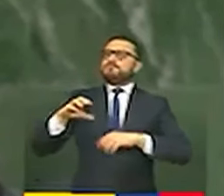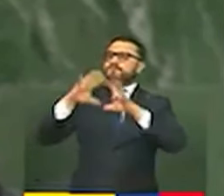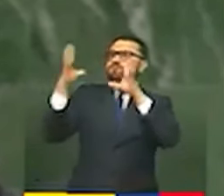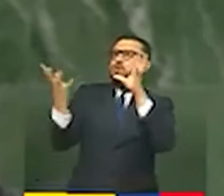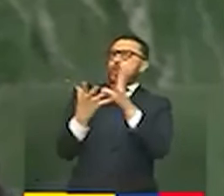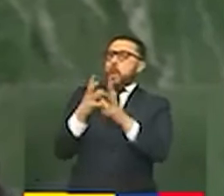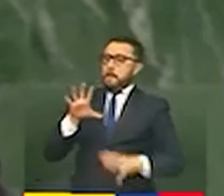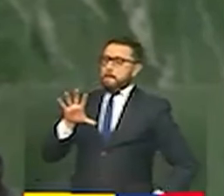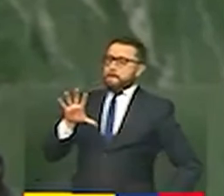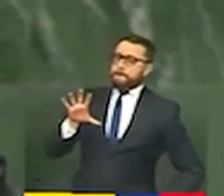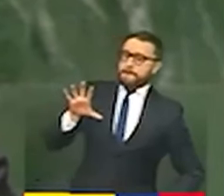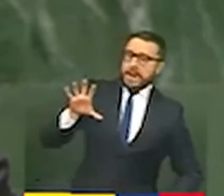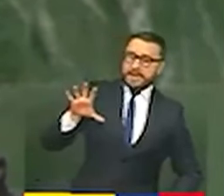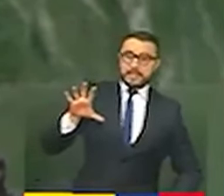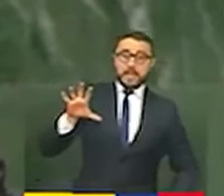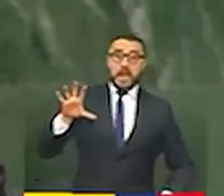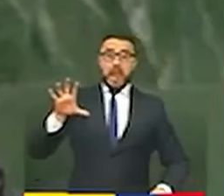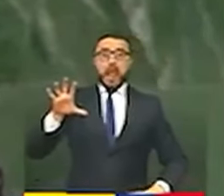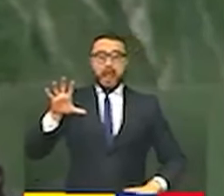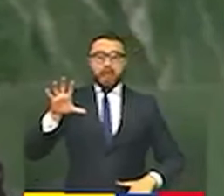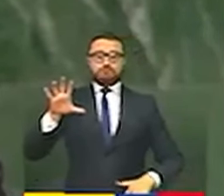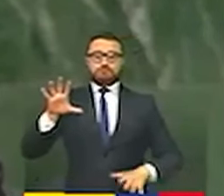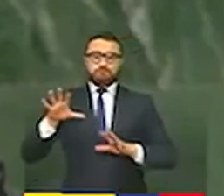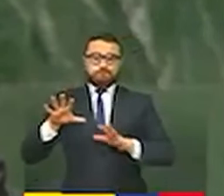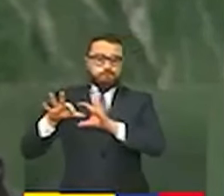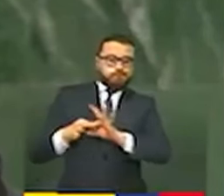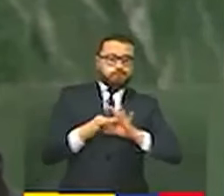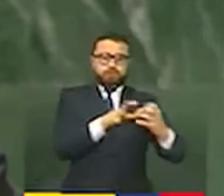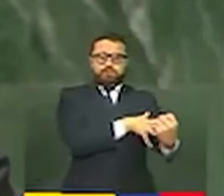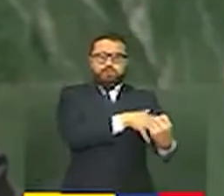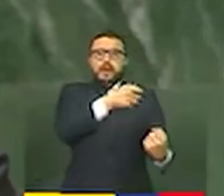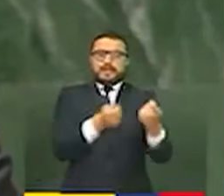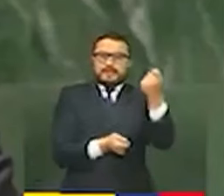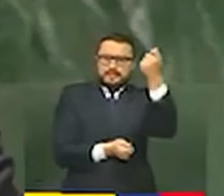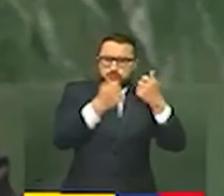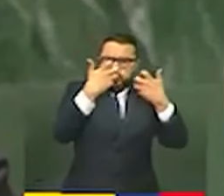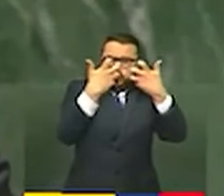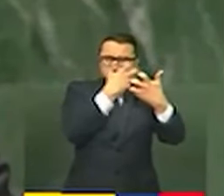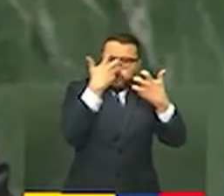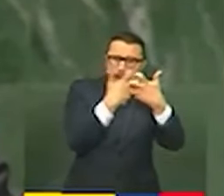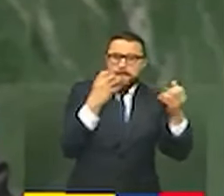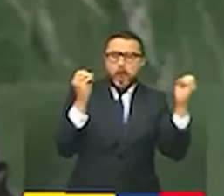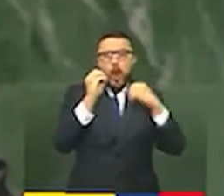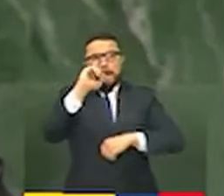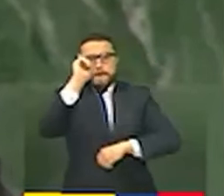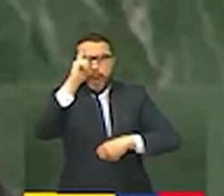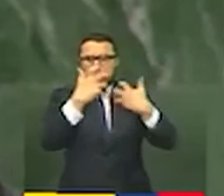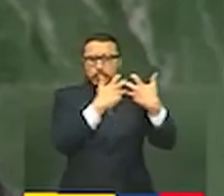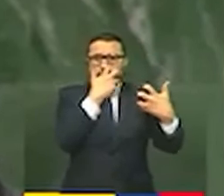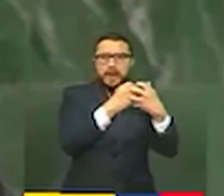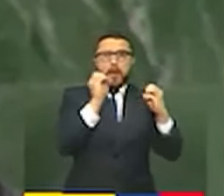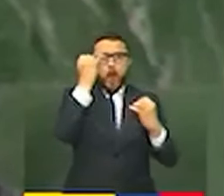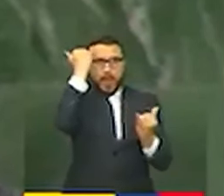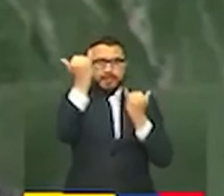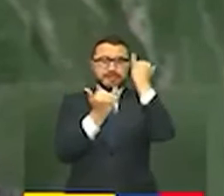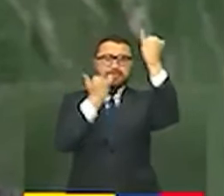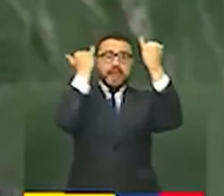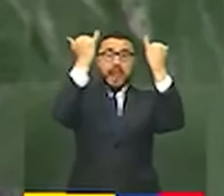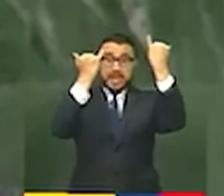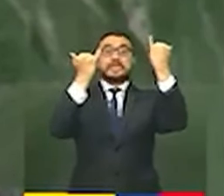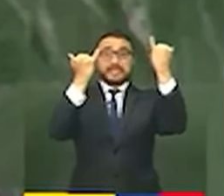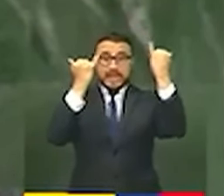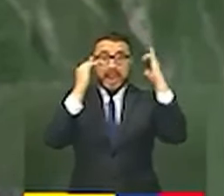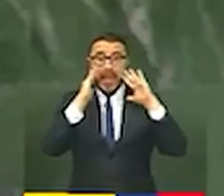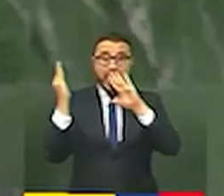el tipo de sistema económico o político o de ideas que irradie, sino por el poder de